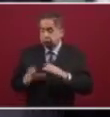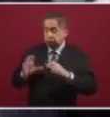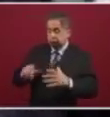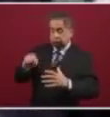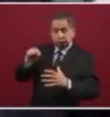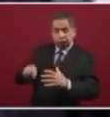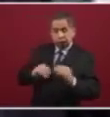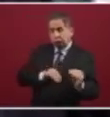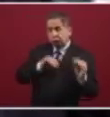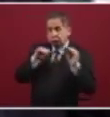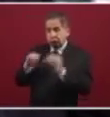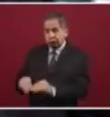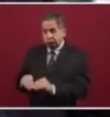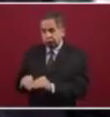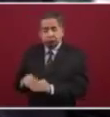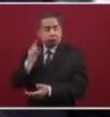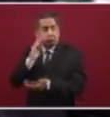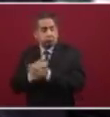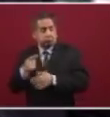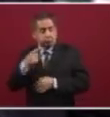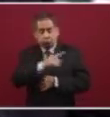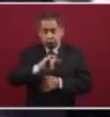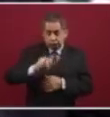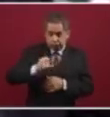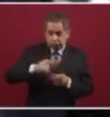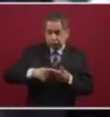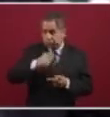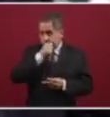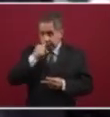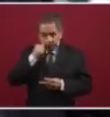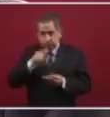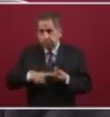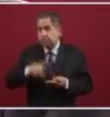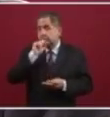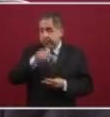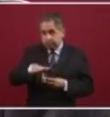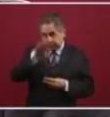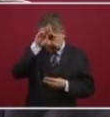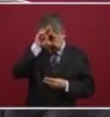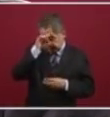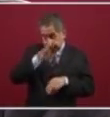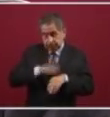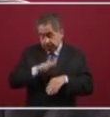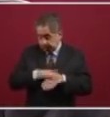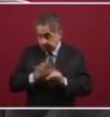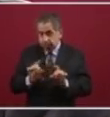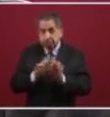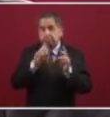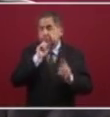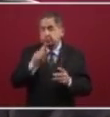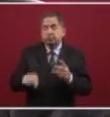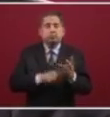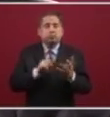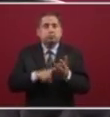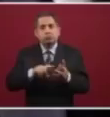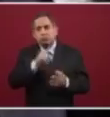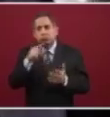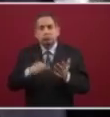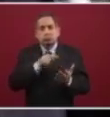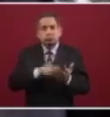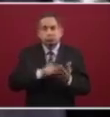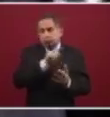van a ir a dar no nada más a Tijuana o a Ciudad Juárez, ya Monterrey está en alerta, otro sitio,